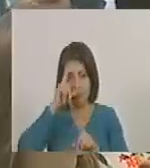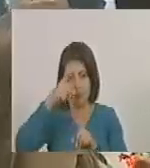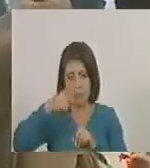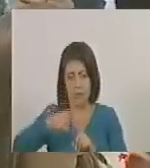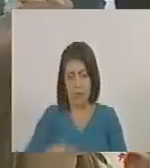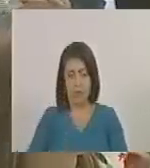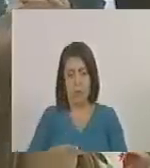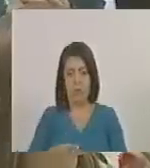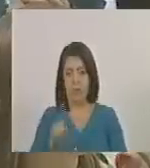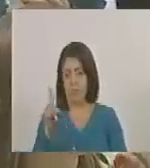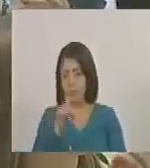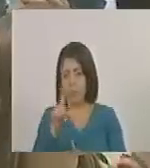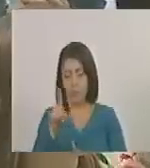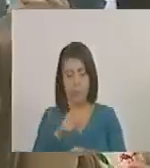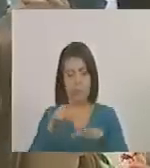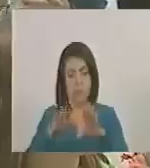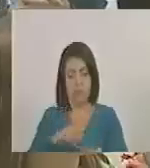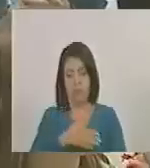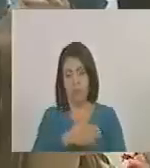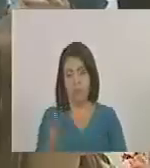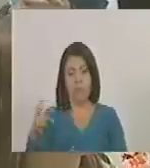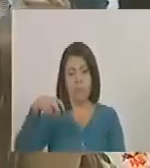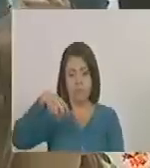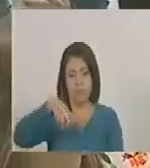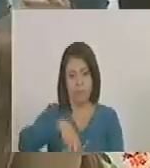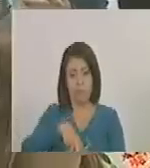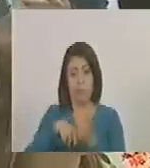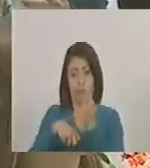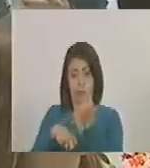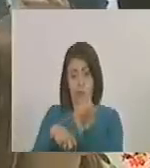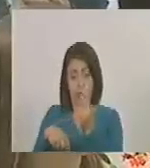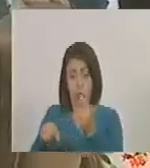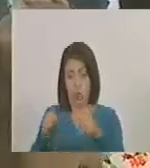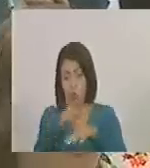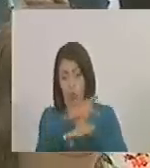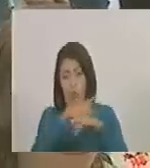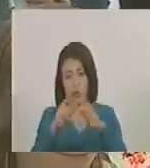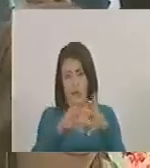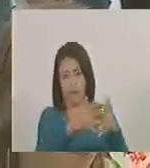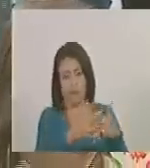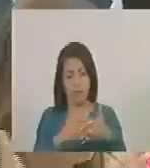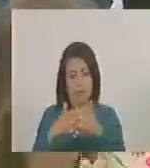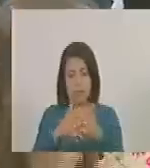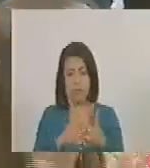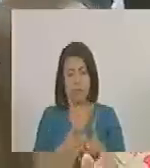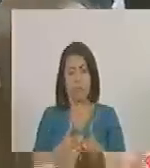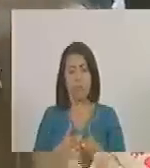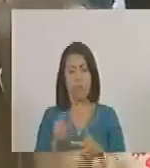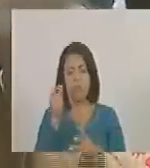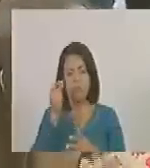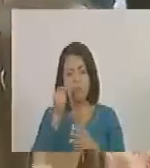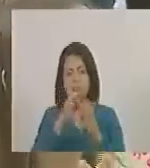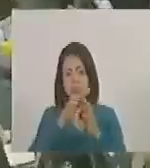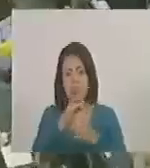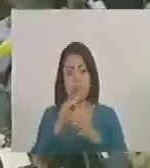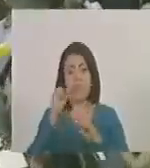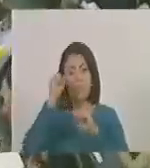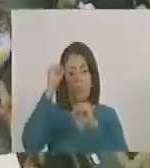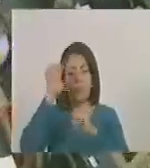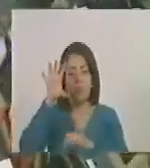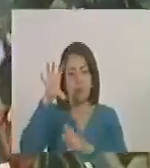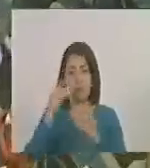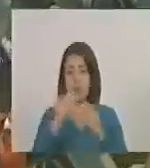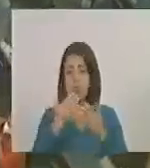destino es no estar jamás de rodillas ante ningún imperio, ante ningún gobierno foráneo. Que viva la patria,